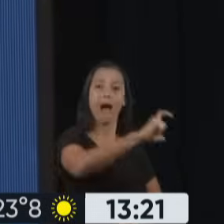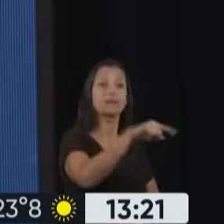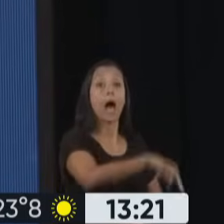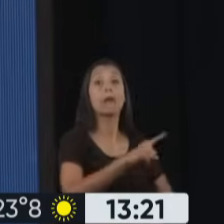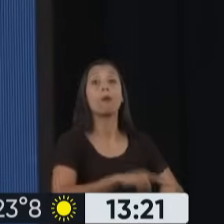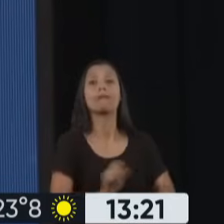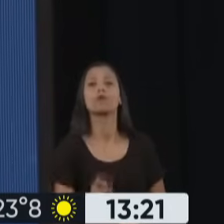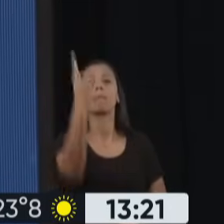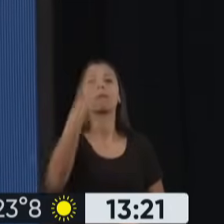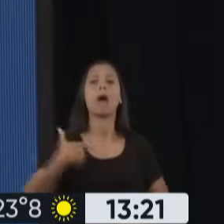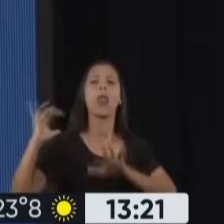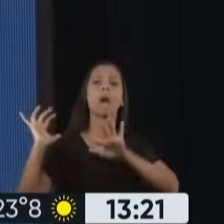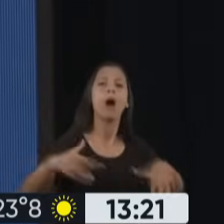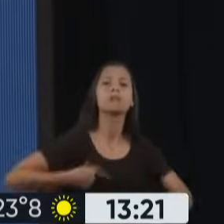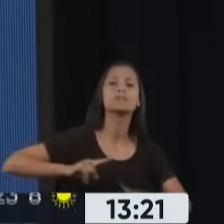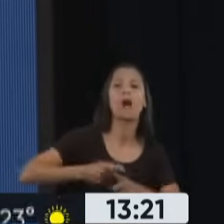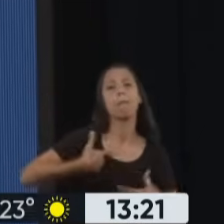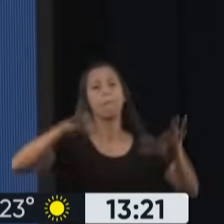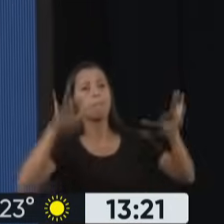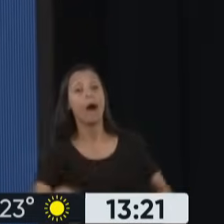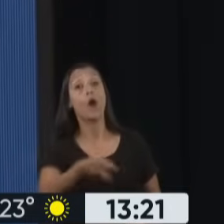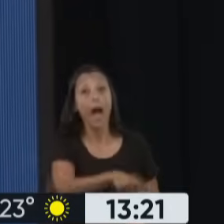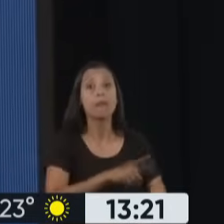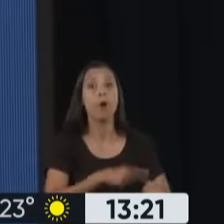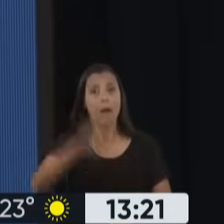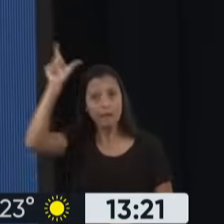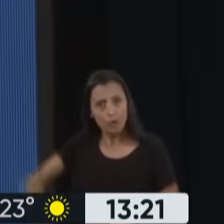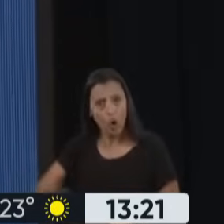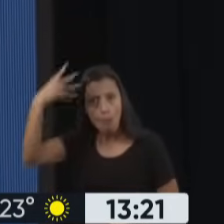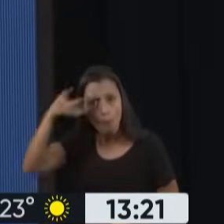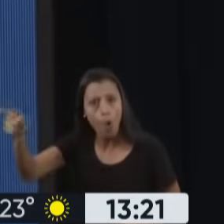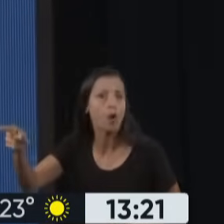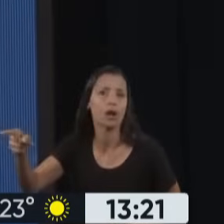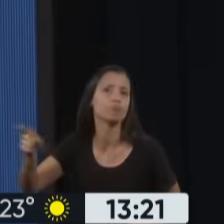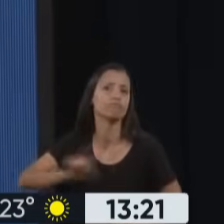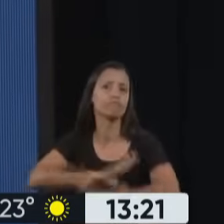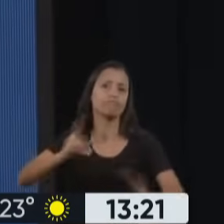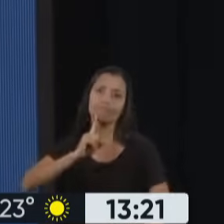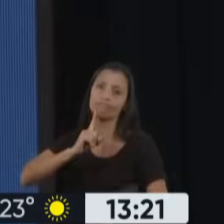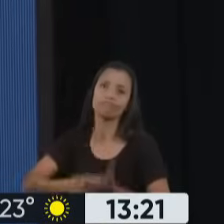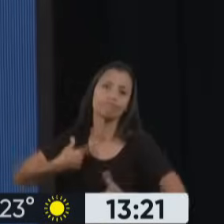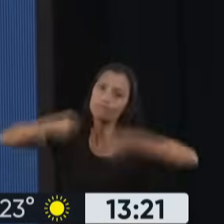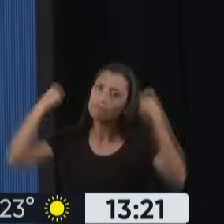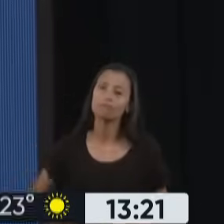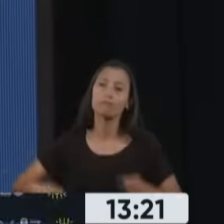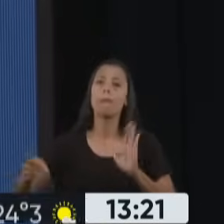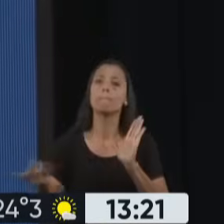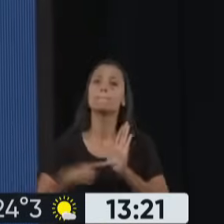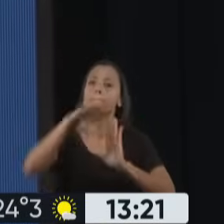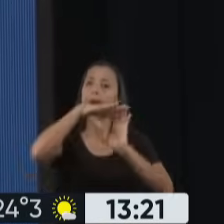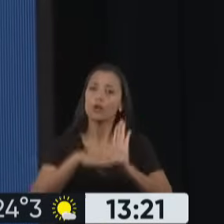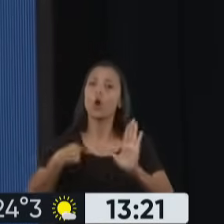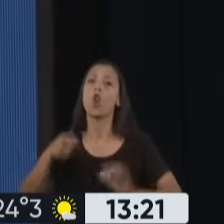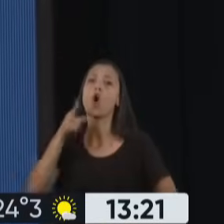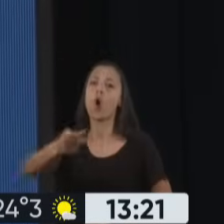primera marcha. Y ahí es donde la doctora Bullrich puso el protocolo antipiquetes que no se lo